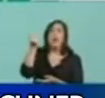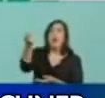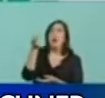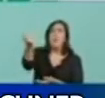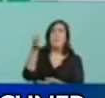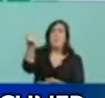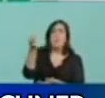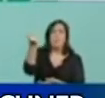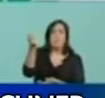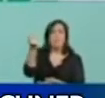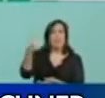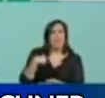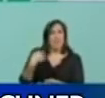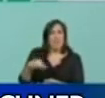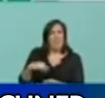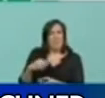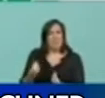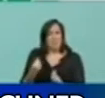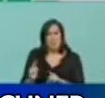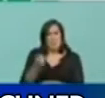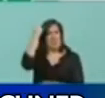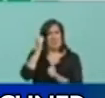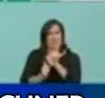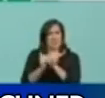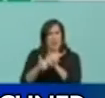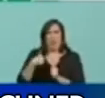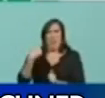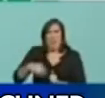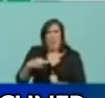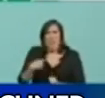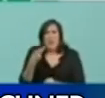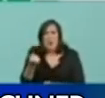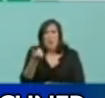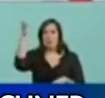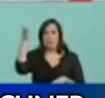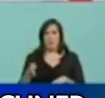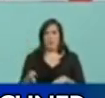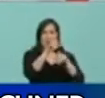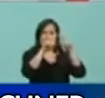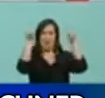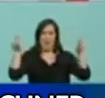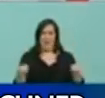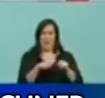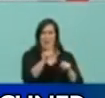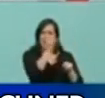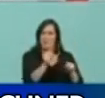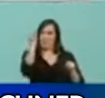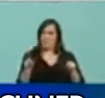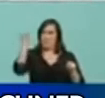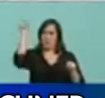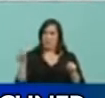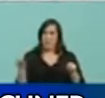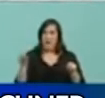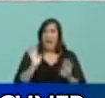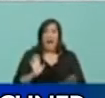hidrocarburífero hidrocarburífero por primera vez en la historia de más de 3 mil millones de dólares de proseguir esta